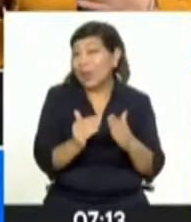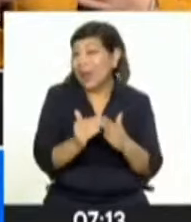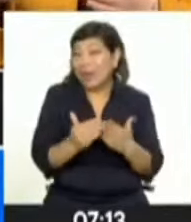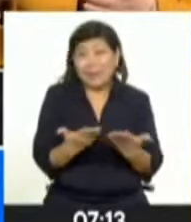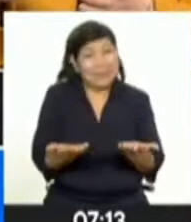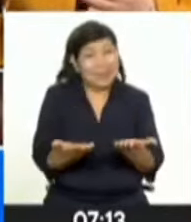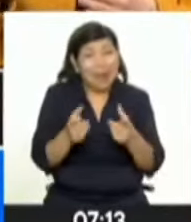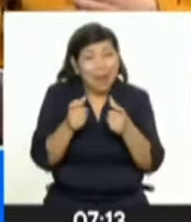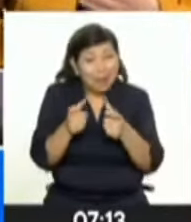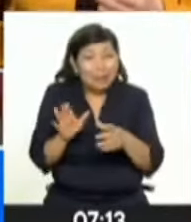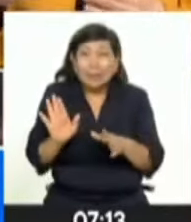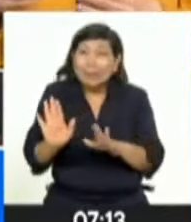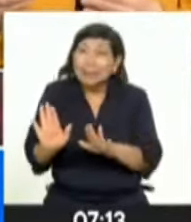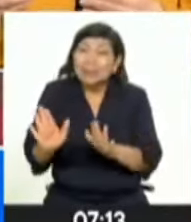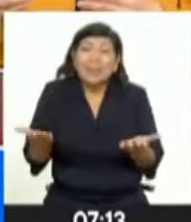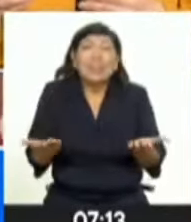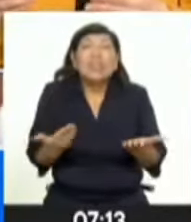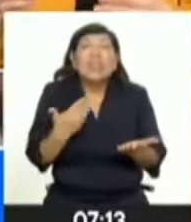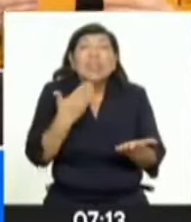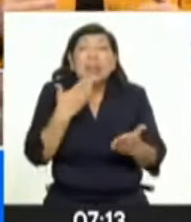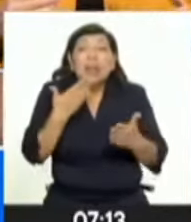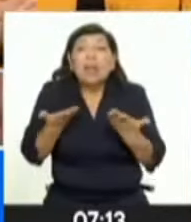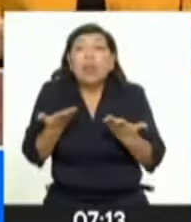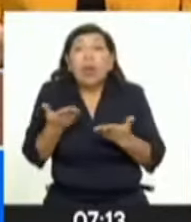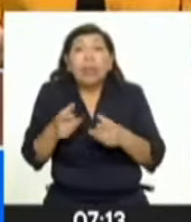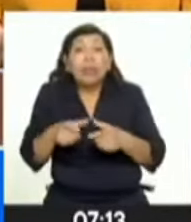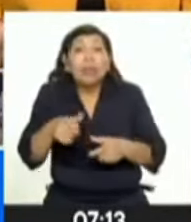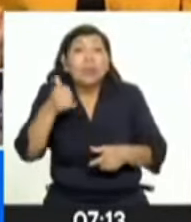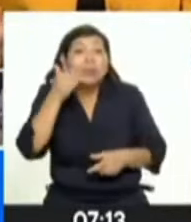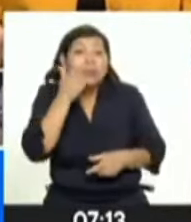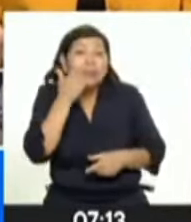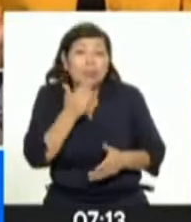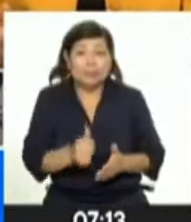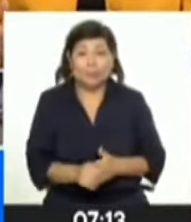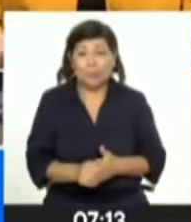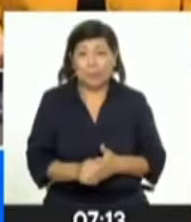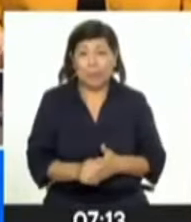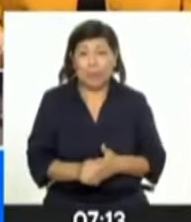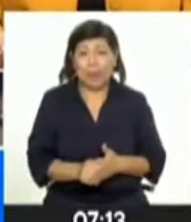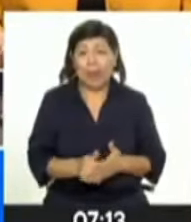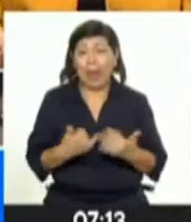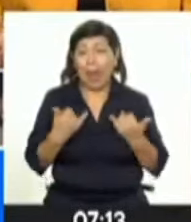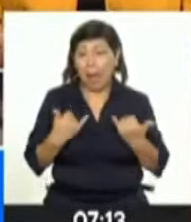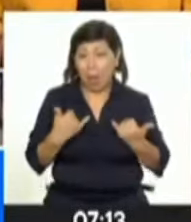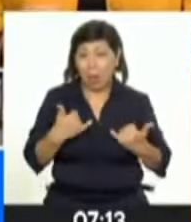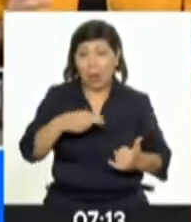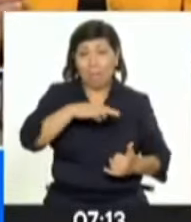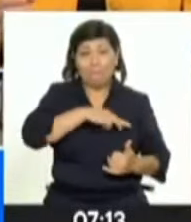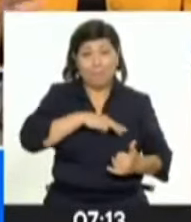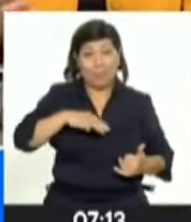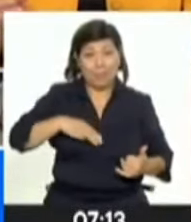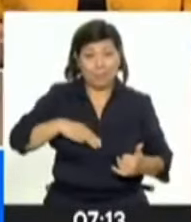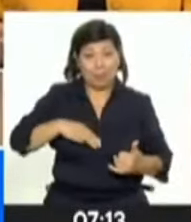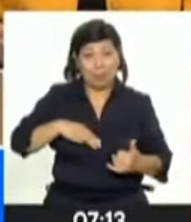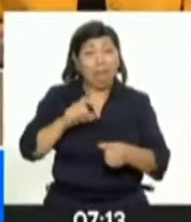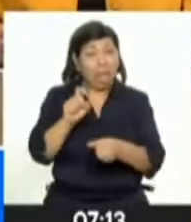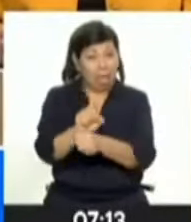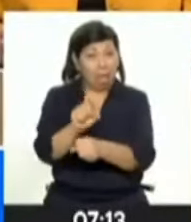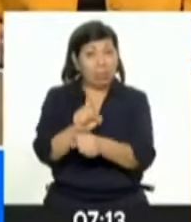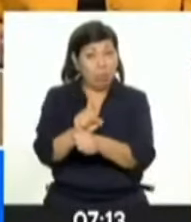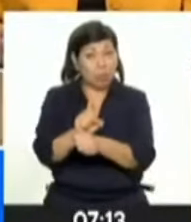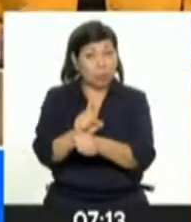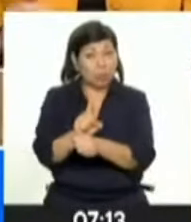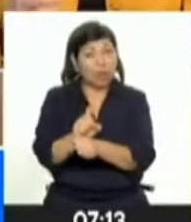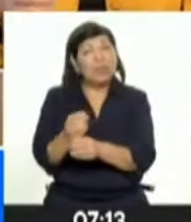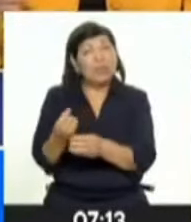difícil hacer un control de hacia dónde están ingresando. Dentro del ministerio estamos en este momento trabajando equipos